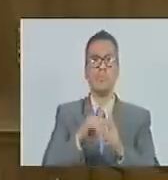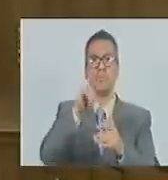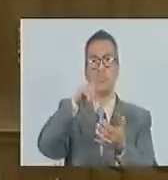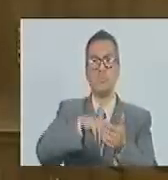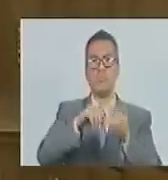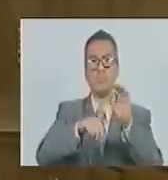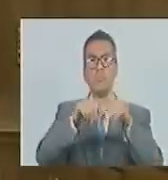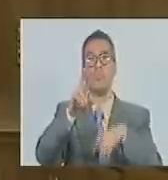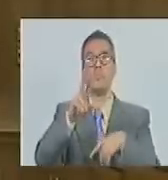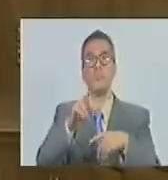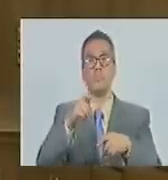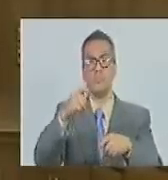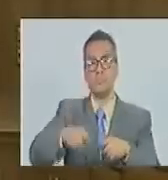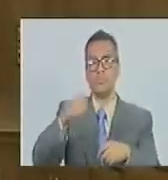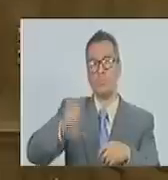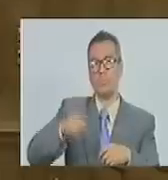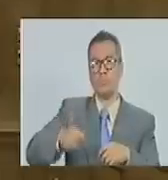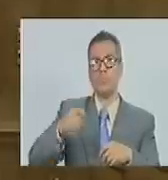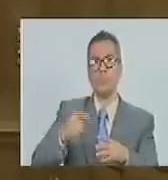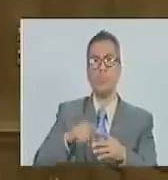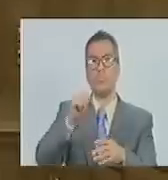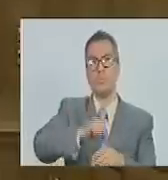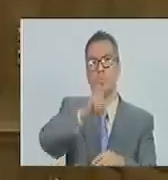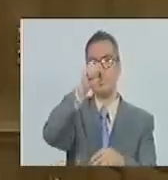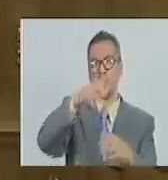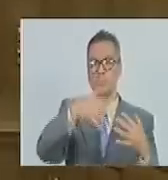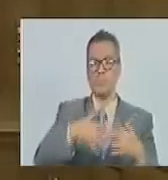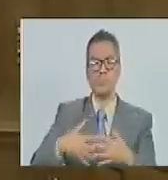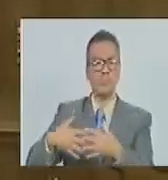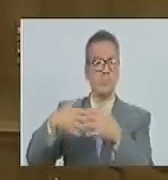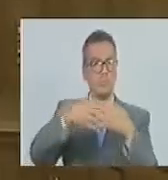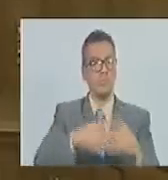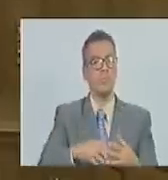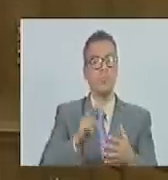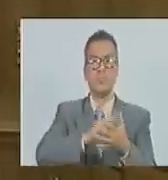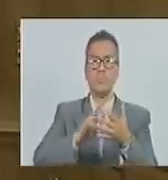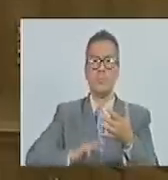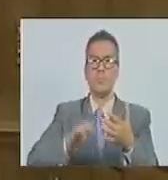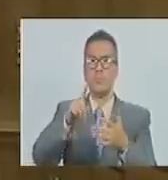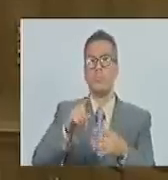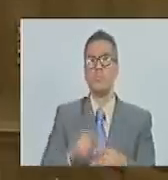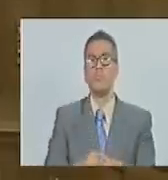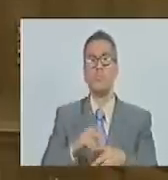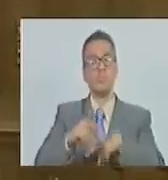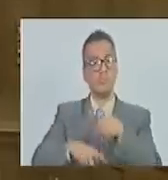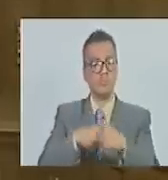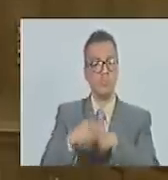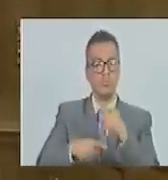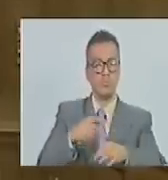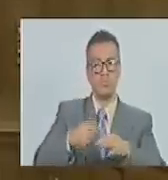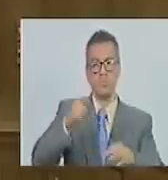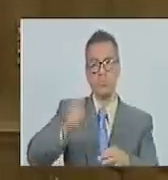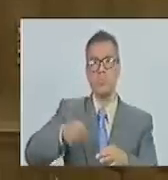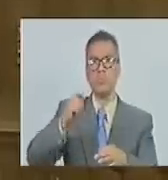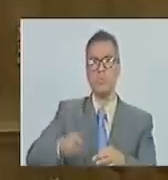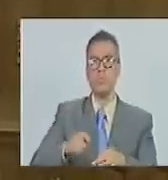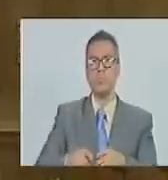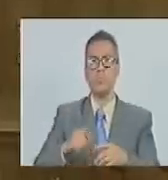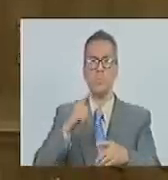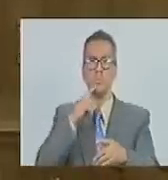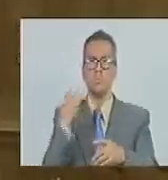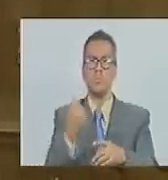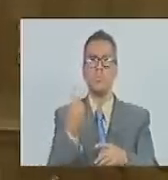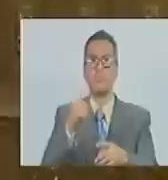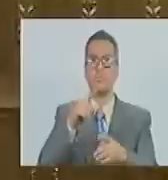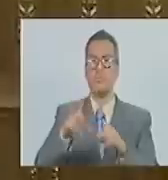Considerando que el Tribunal del Distrito Sur de Florida de Estados Unidos de América, en el proceso judicial arbitrario